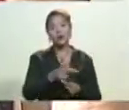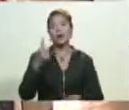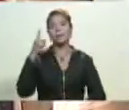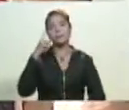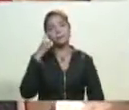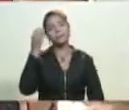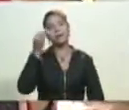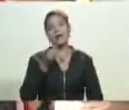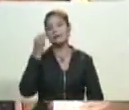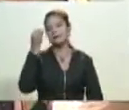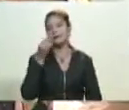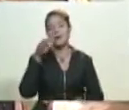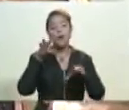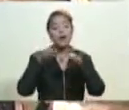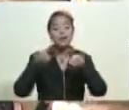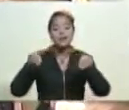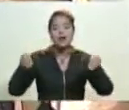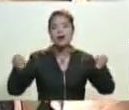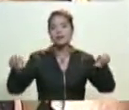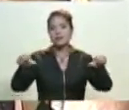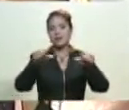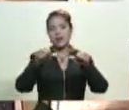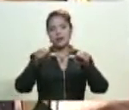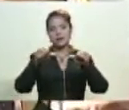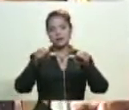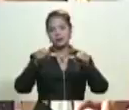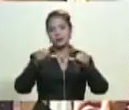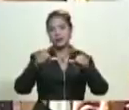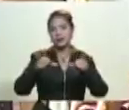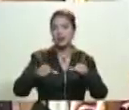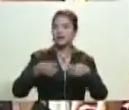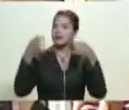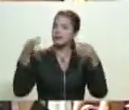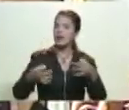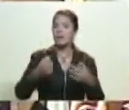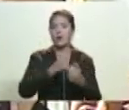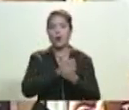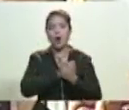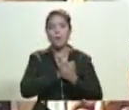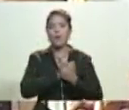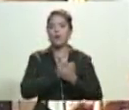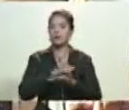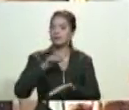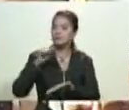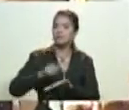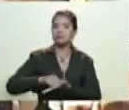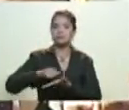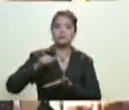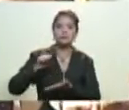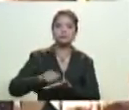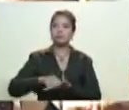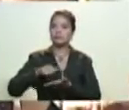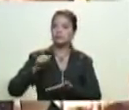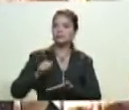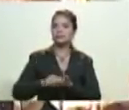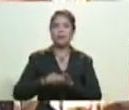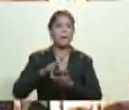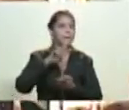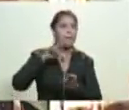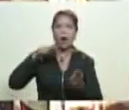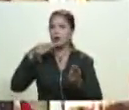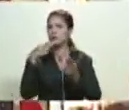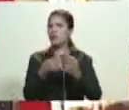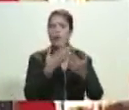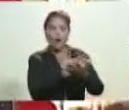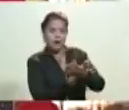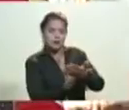Pensemos en toda la tierra, golpeando con amor en la mesa. No quiero que vuelva la sangre